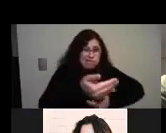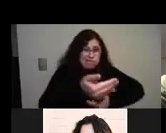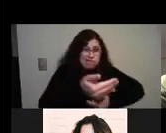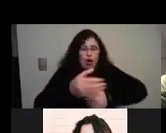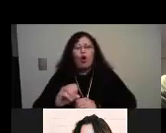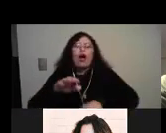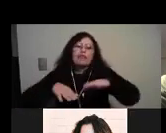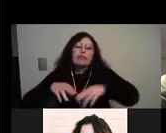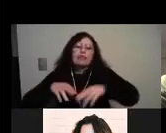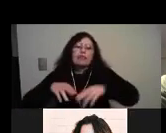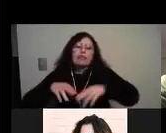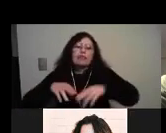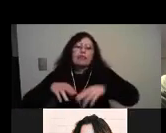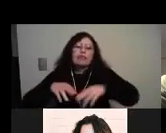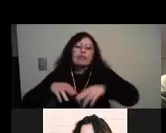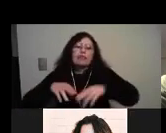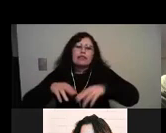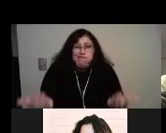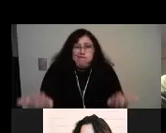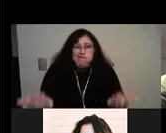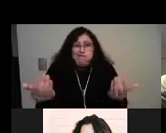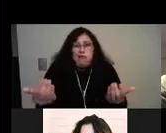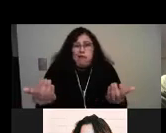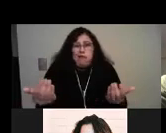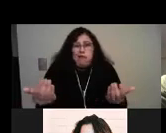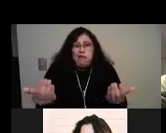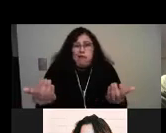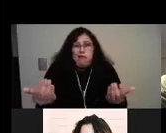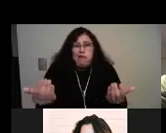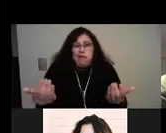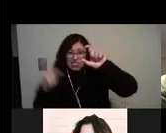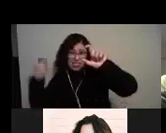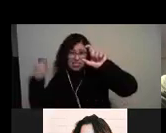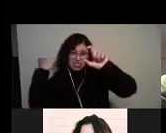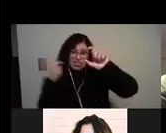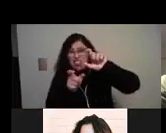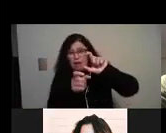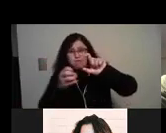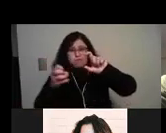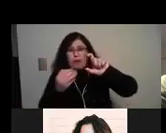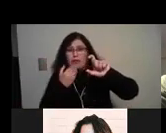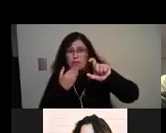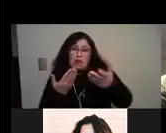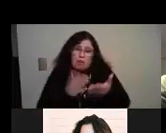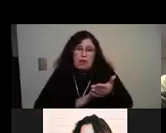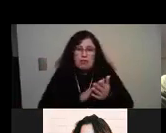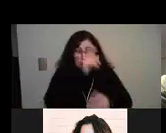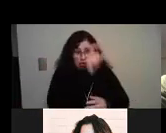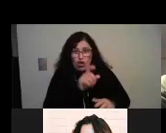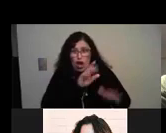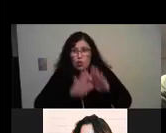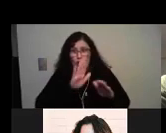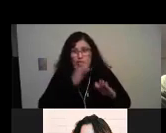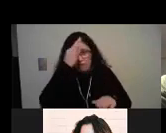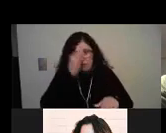a provocar una hernia discal, ¿cierto? Y eso, por supuesto, si se enferma el cuidador, claramente va a ir en